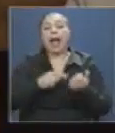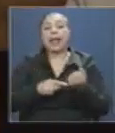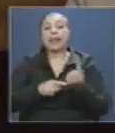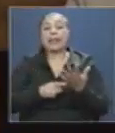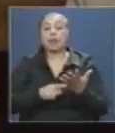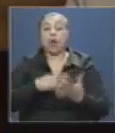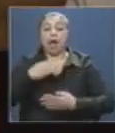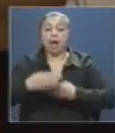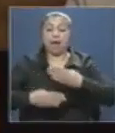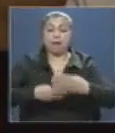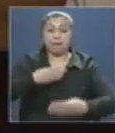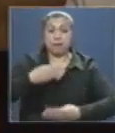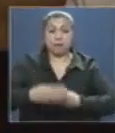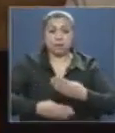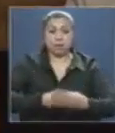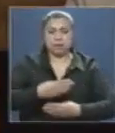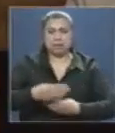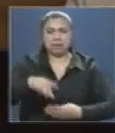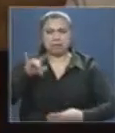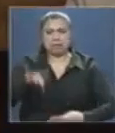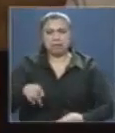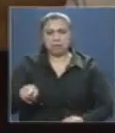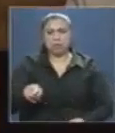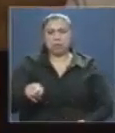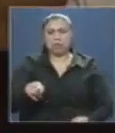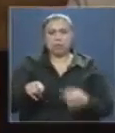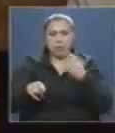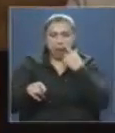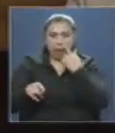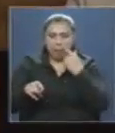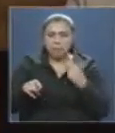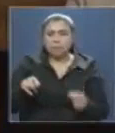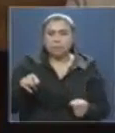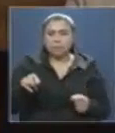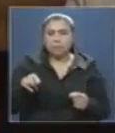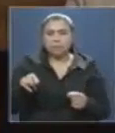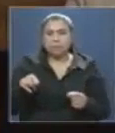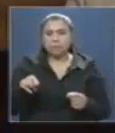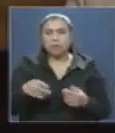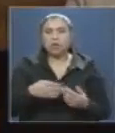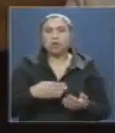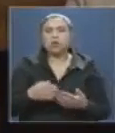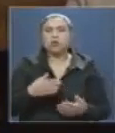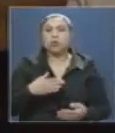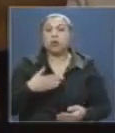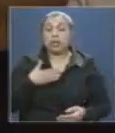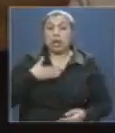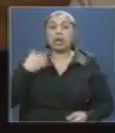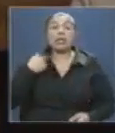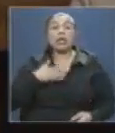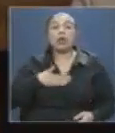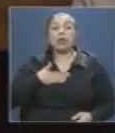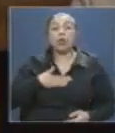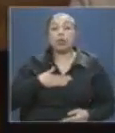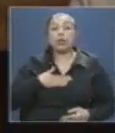puede saber, sin nuestro consentimiento, que ahí está lo delicado, en cuáles son nuestros gustos de consumo, nuestras